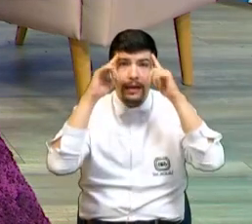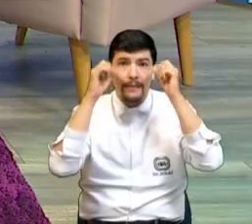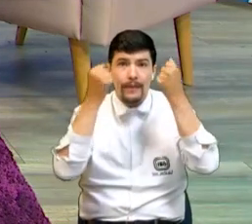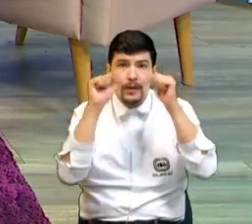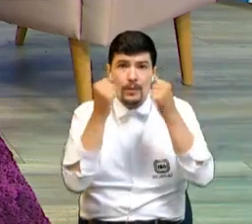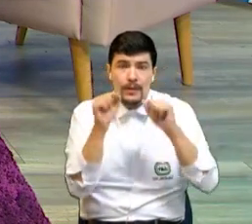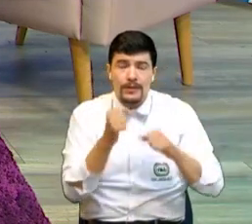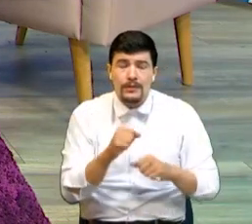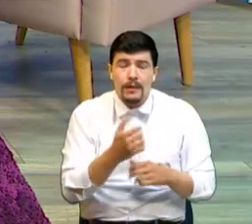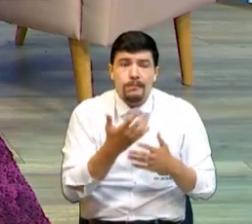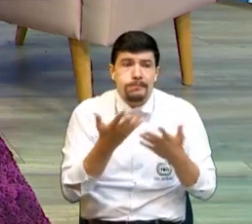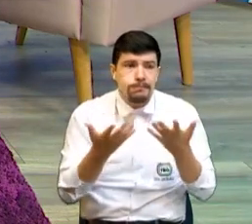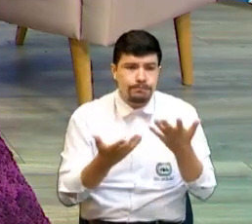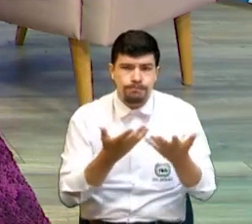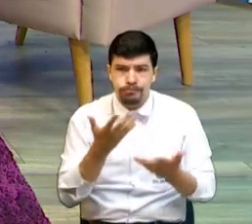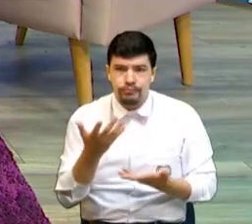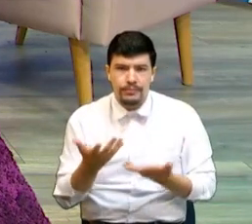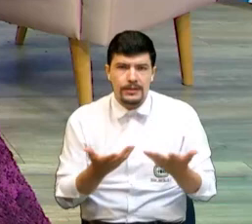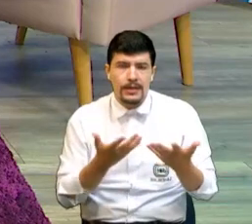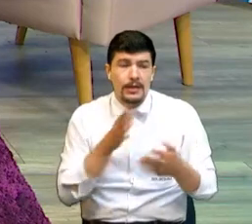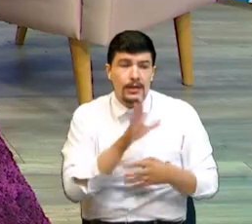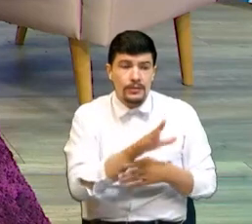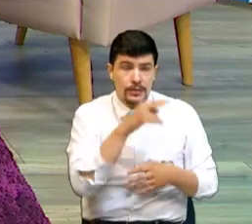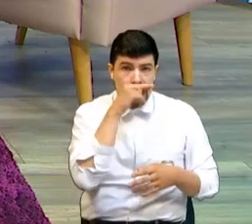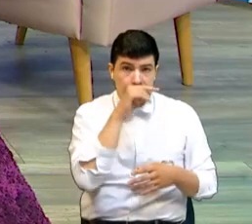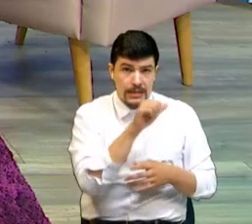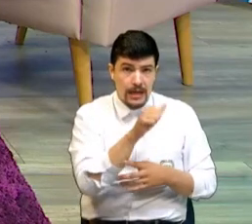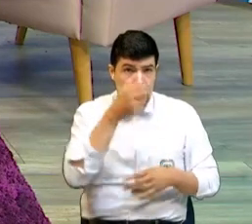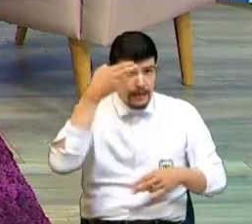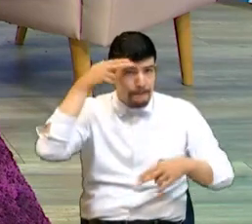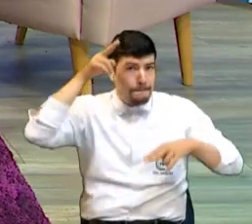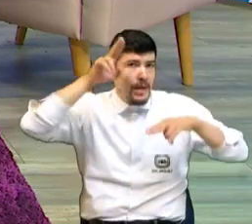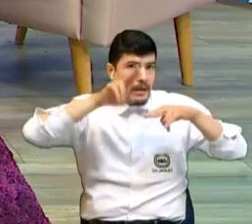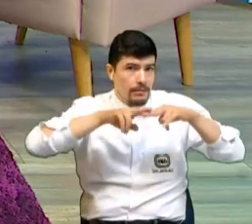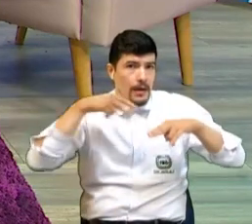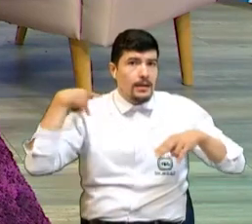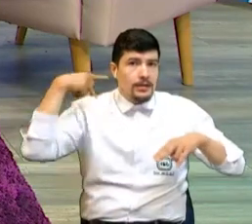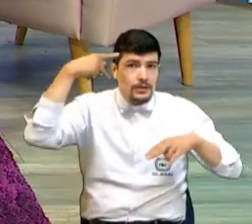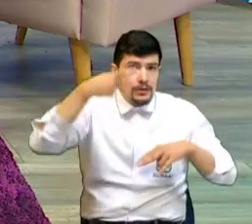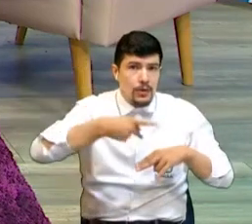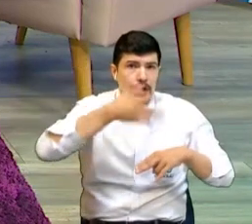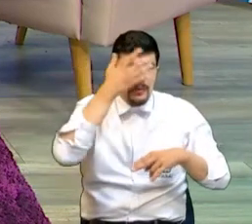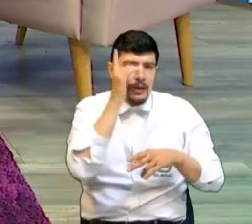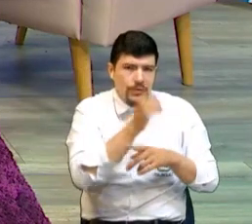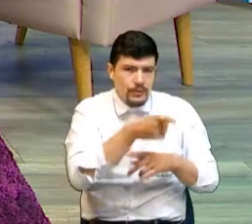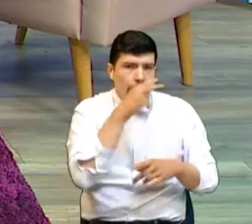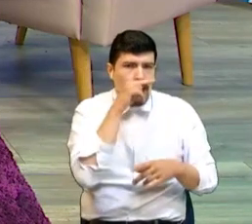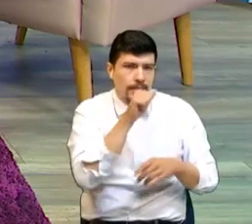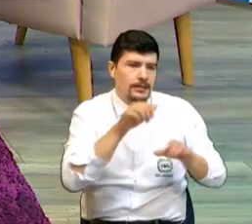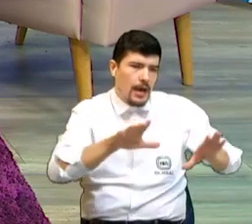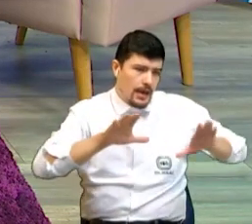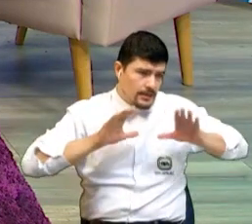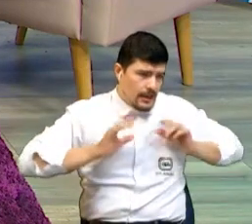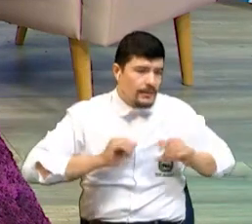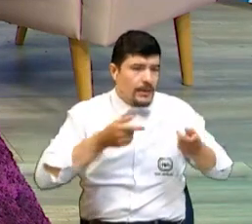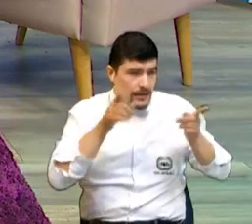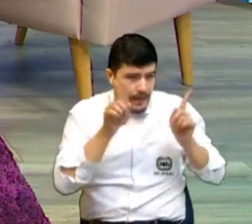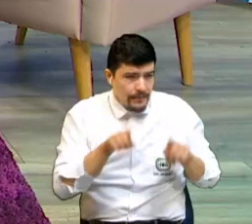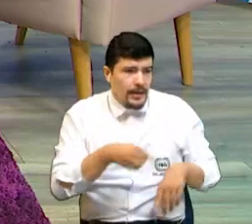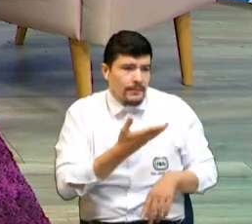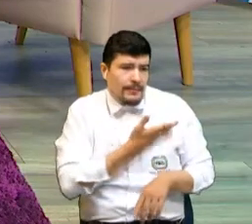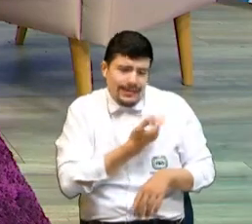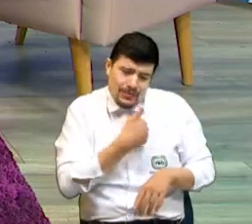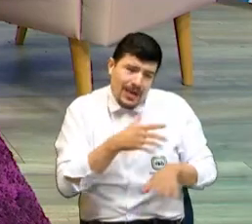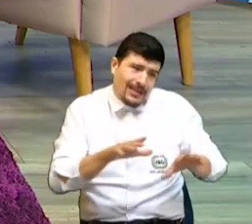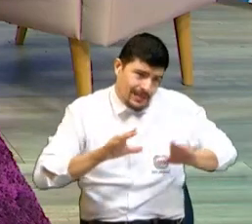es que como la menor inventó esta situación porque ella ya lo aceptó y se lo aceptó a la progenitora,